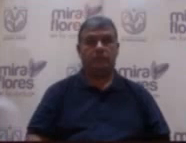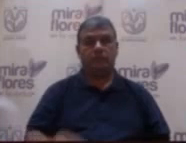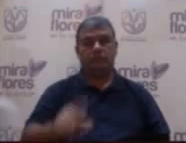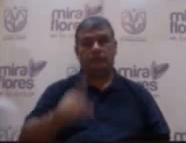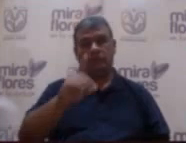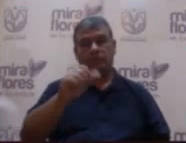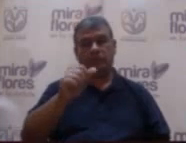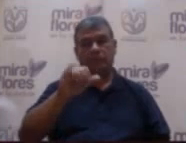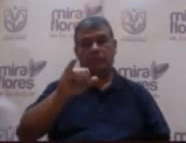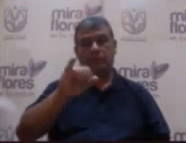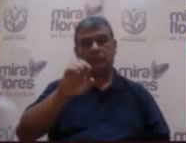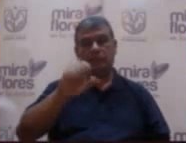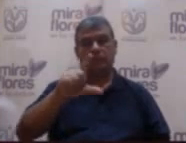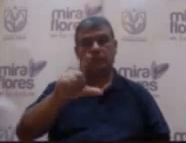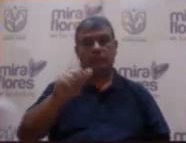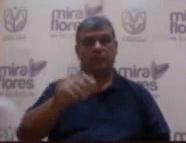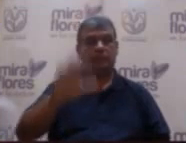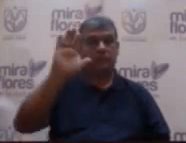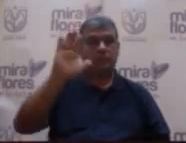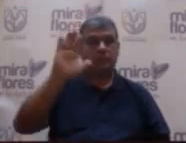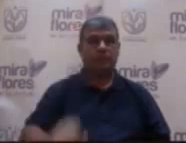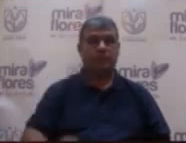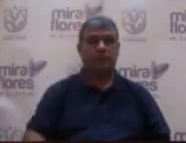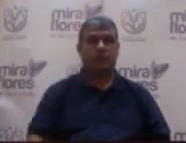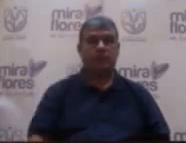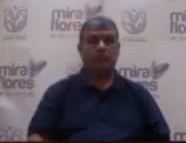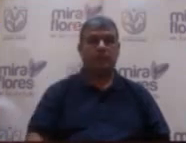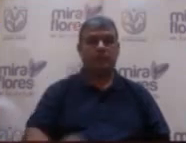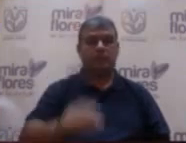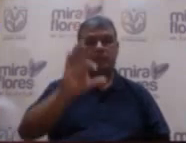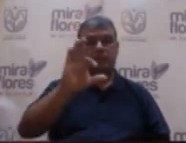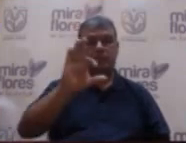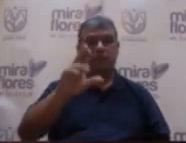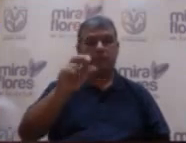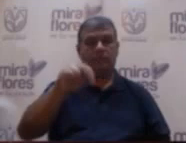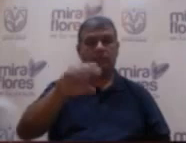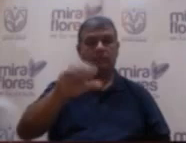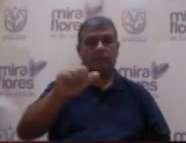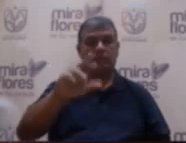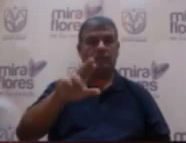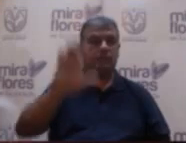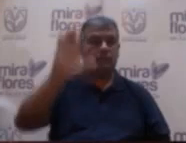señorita Daniela Lozano Vitor, señora Franca Rey Camino,